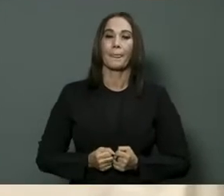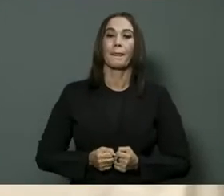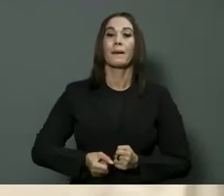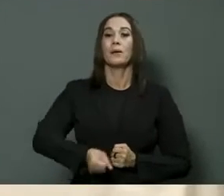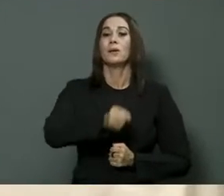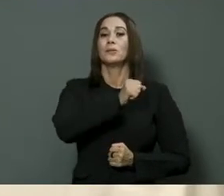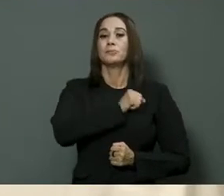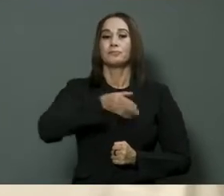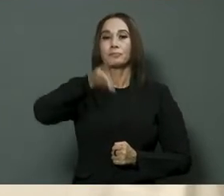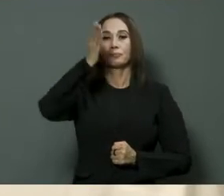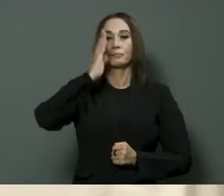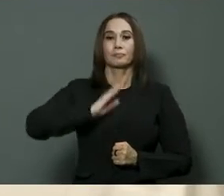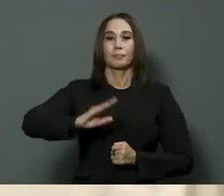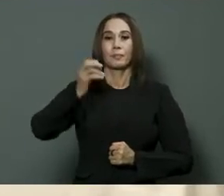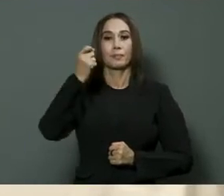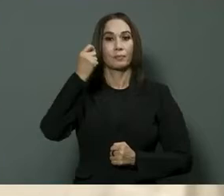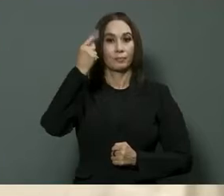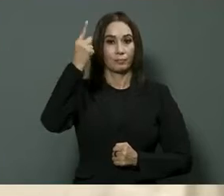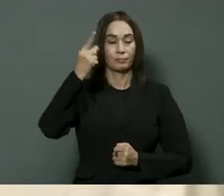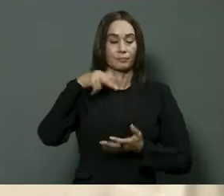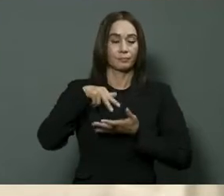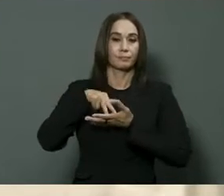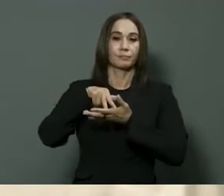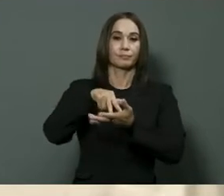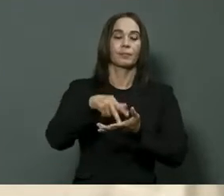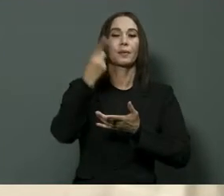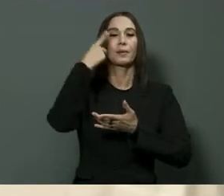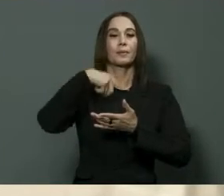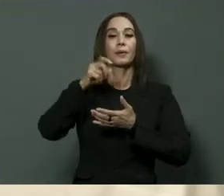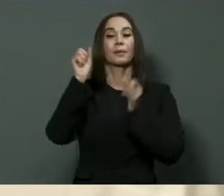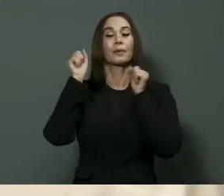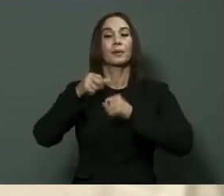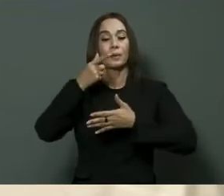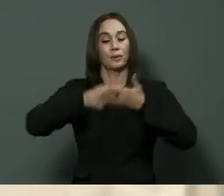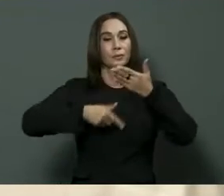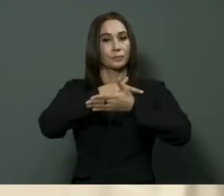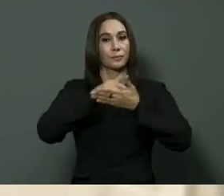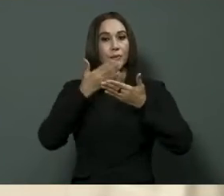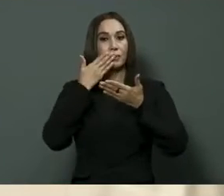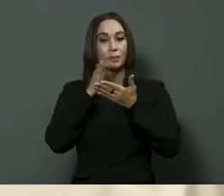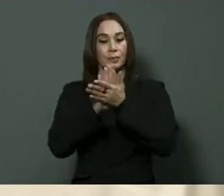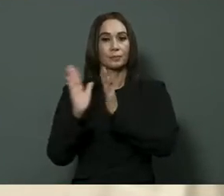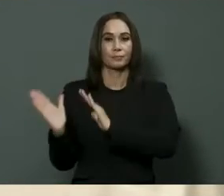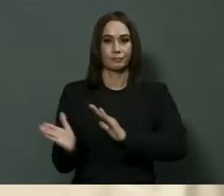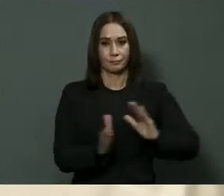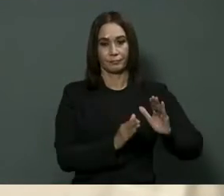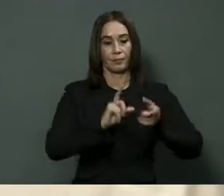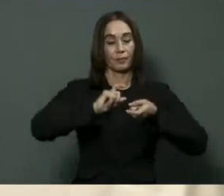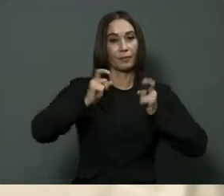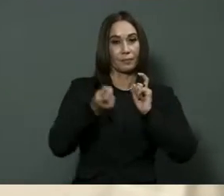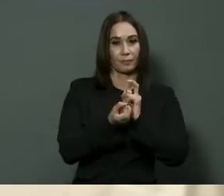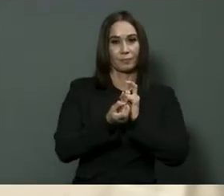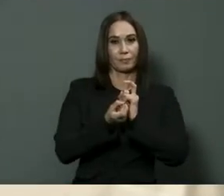Señor, manténnos despiertos para corregir lo que no está bien y nos daña.